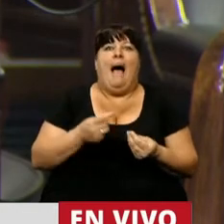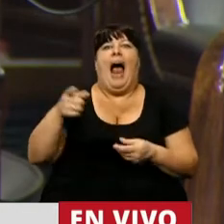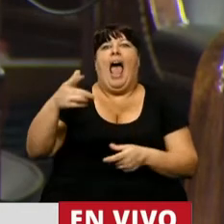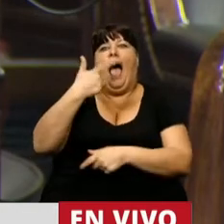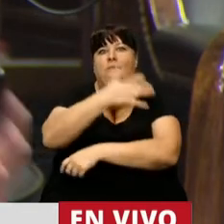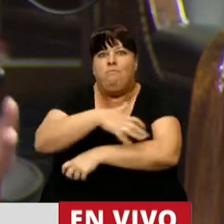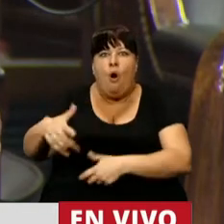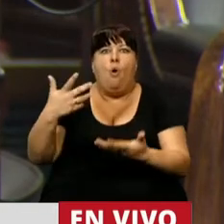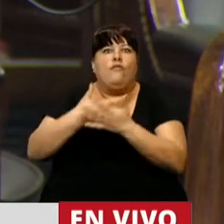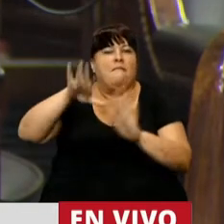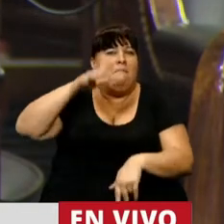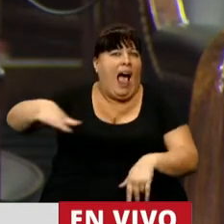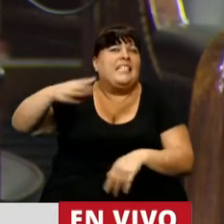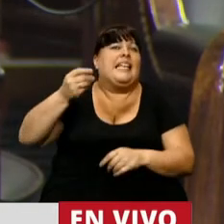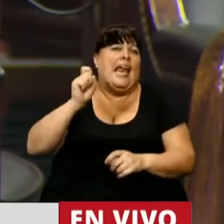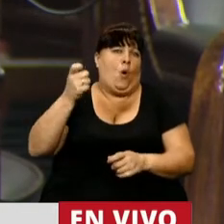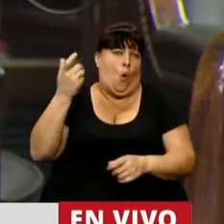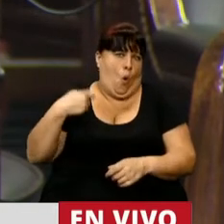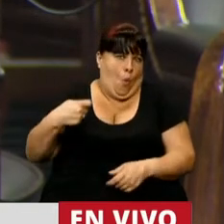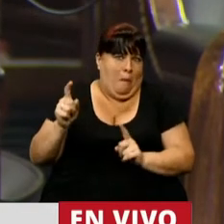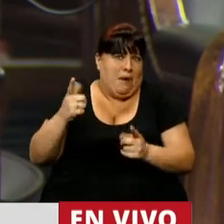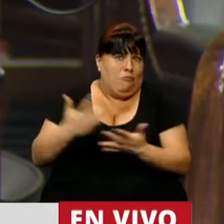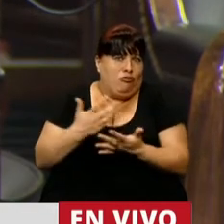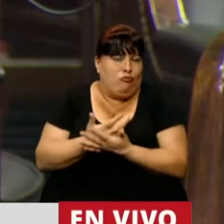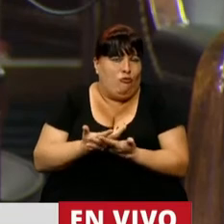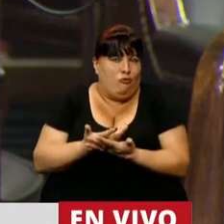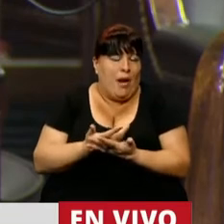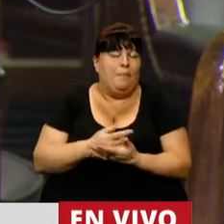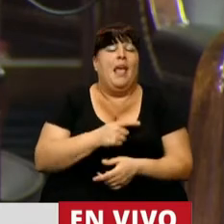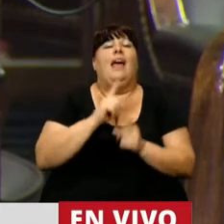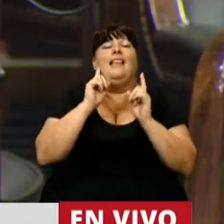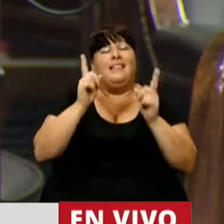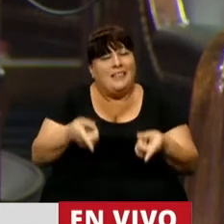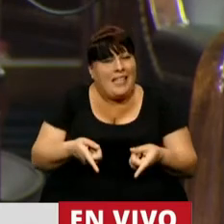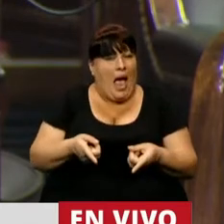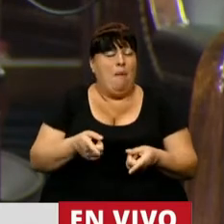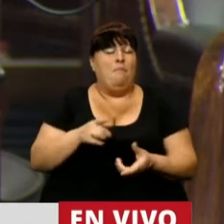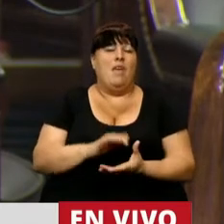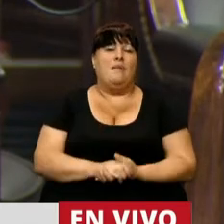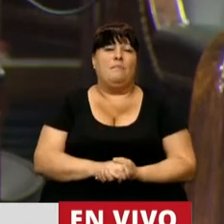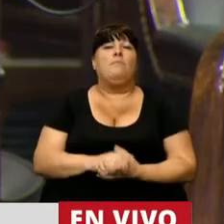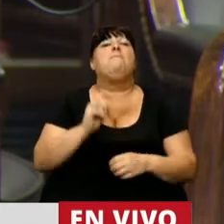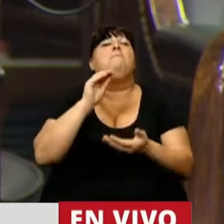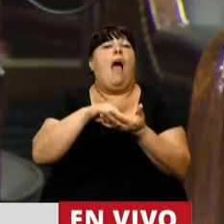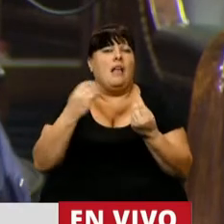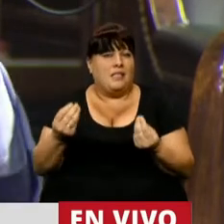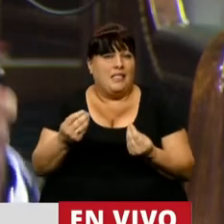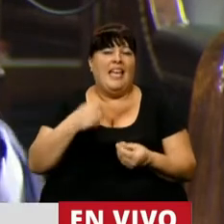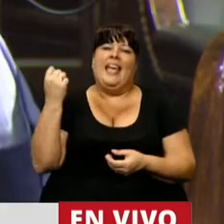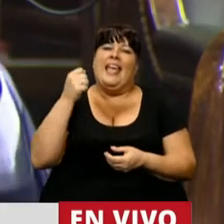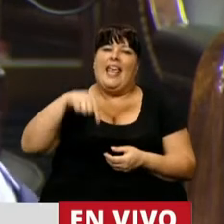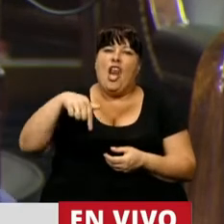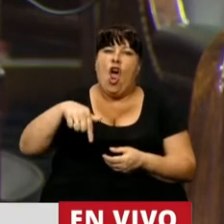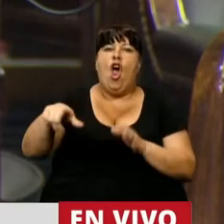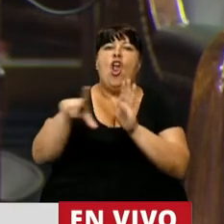menos tienen, los que más sufren, que son los jubilados. Y como si esto fuera poco, señor presidente, quieren avanzar